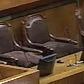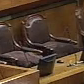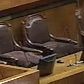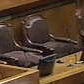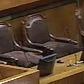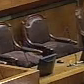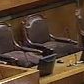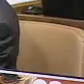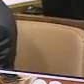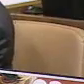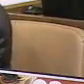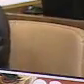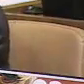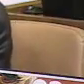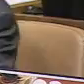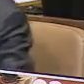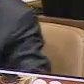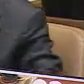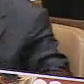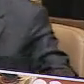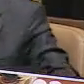Gracias, presidente.